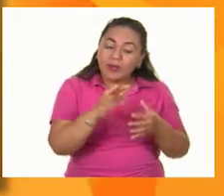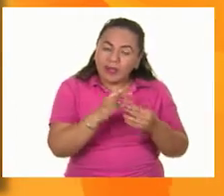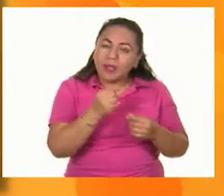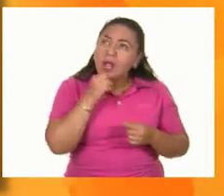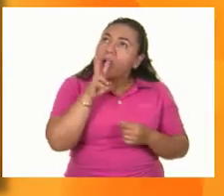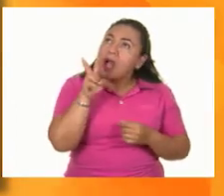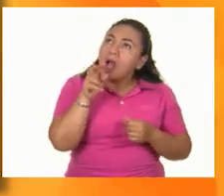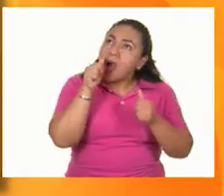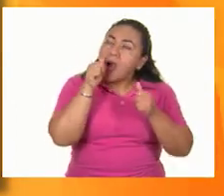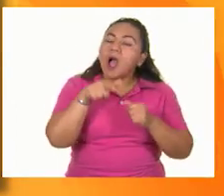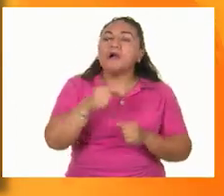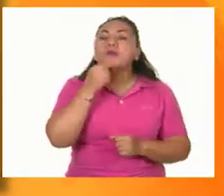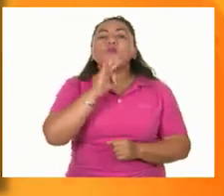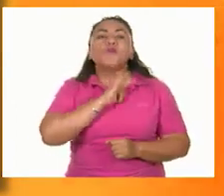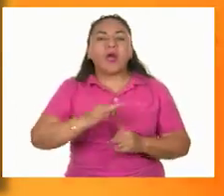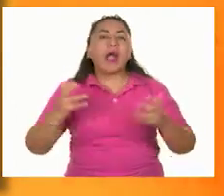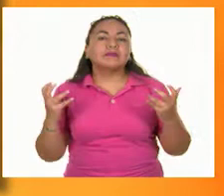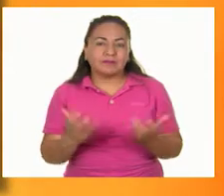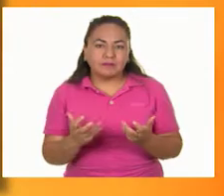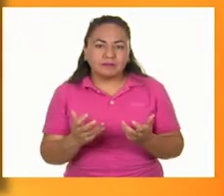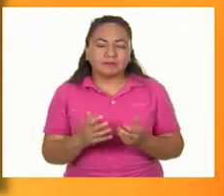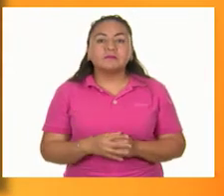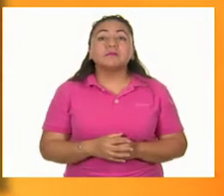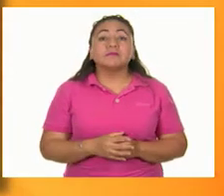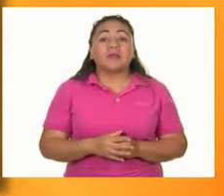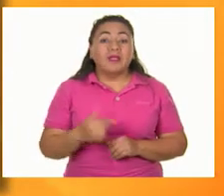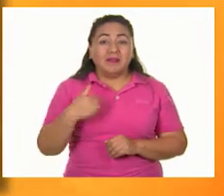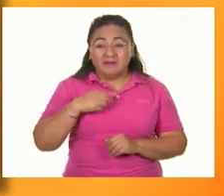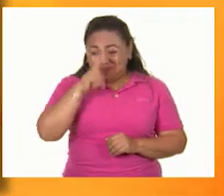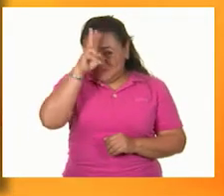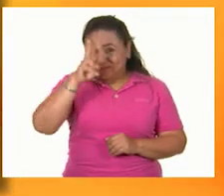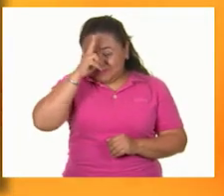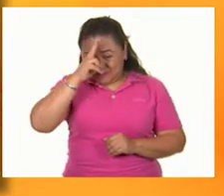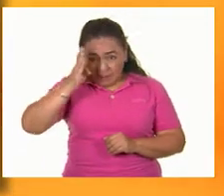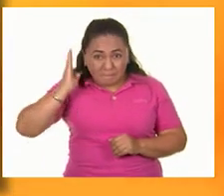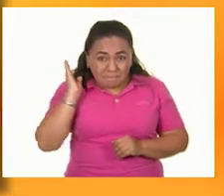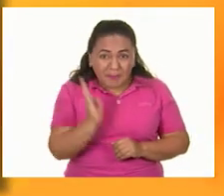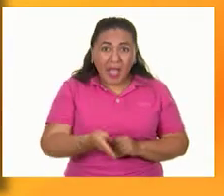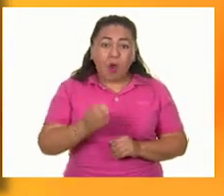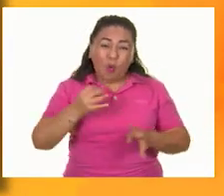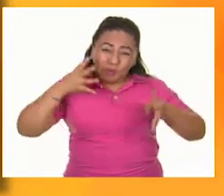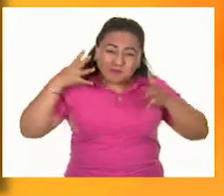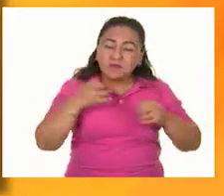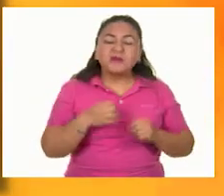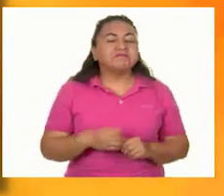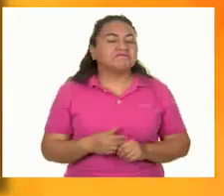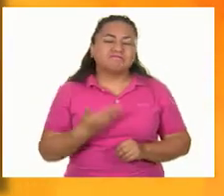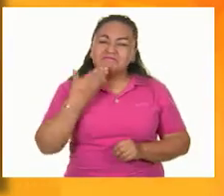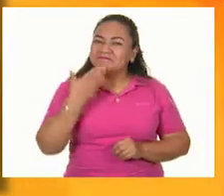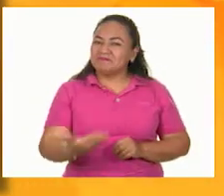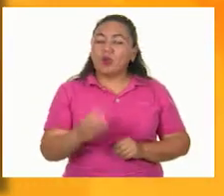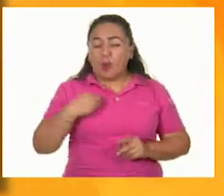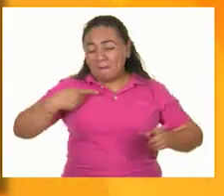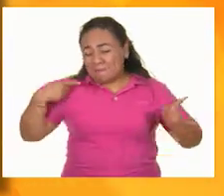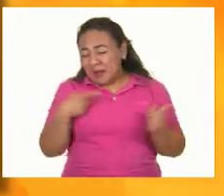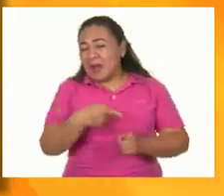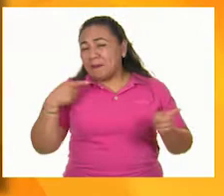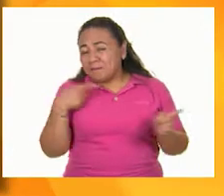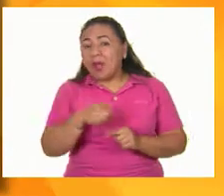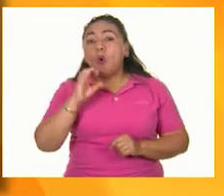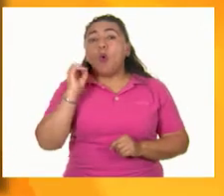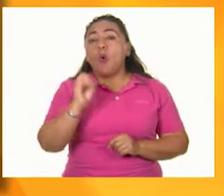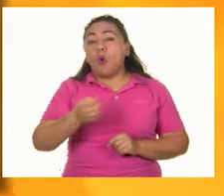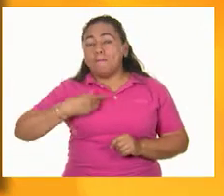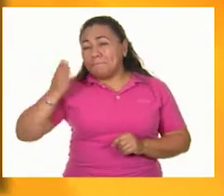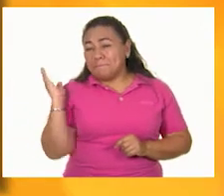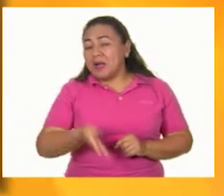importante. La violencia nunca es el camino. los insultos y los golpes rompen